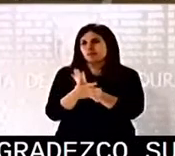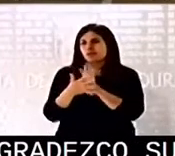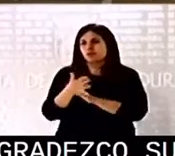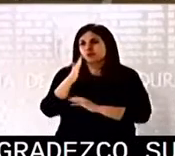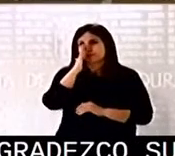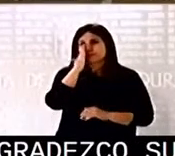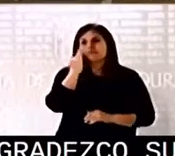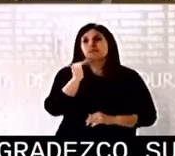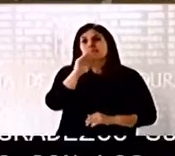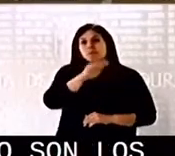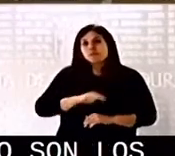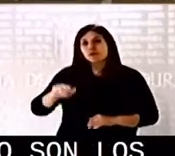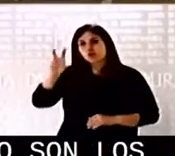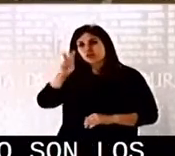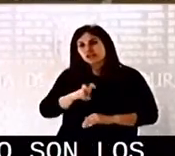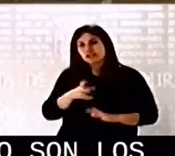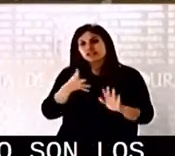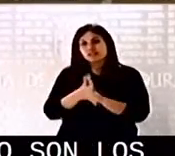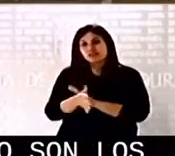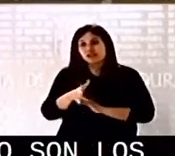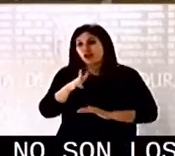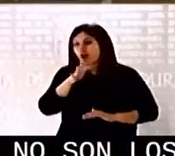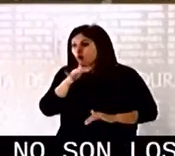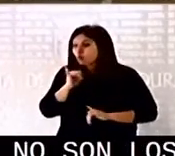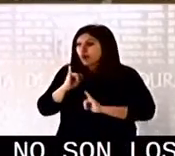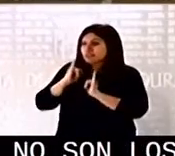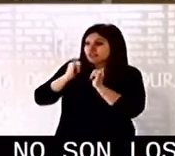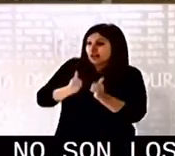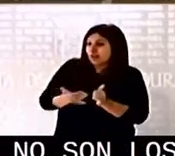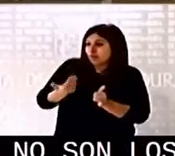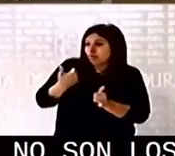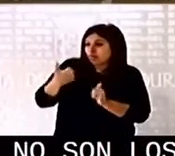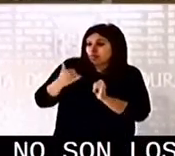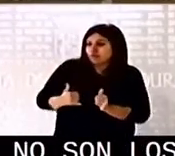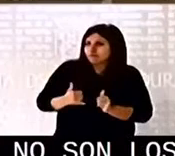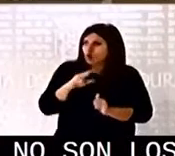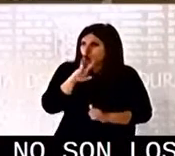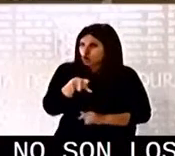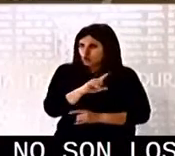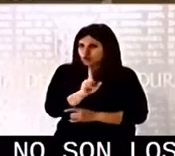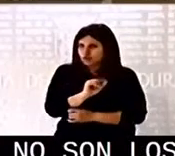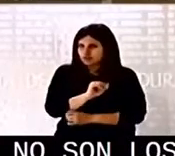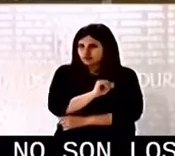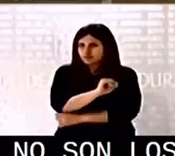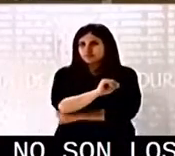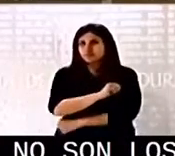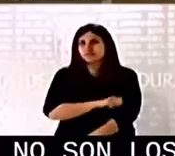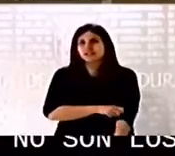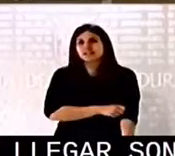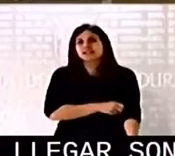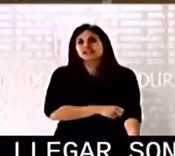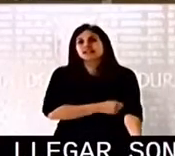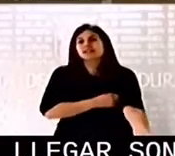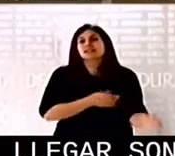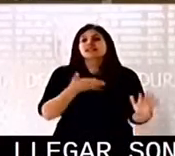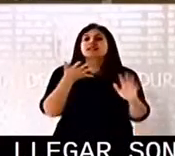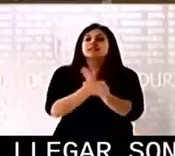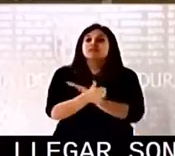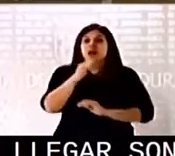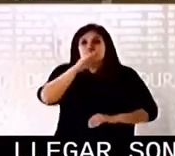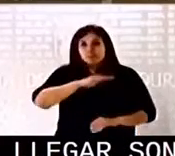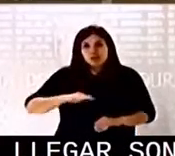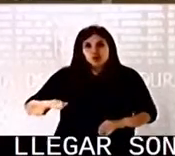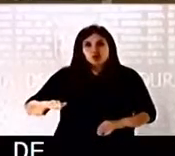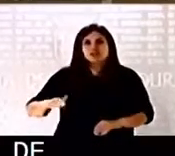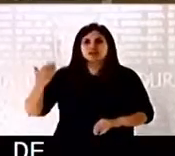no son los menores que han llegado o que acaban de llegar. Son menores que ya están dentro del sistema de